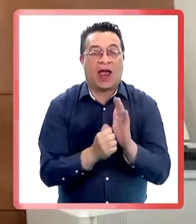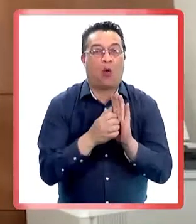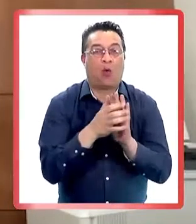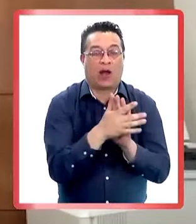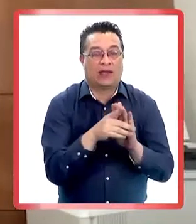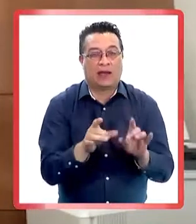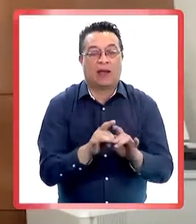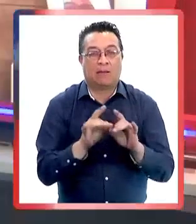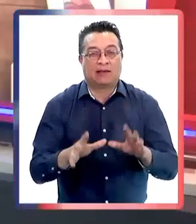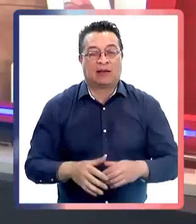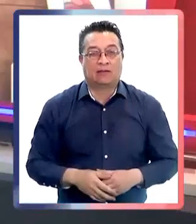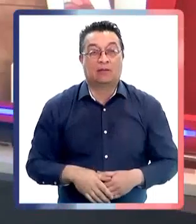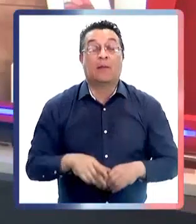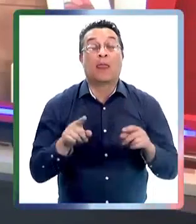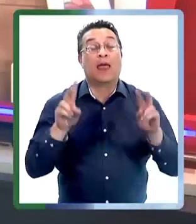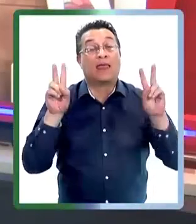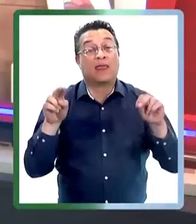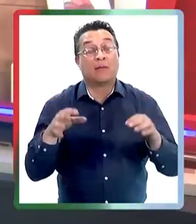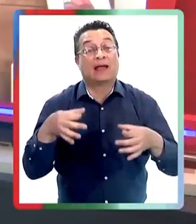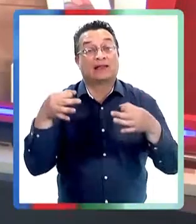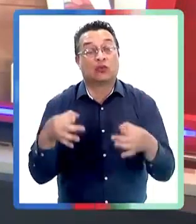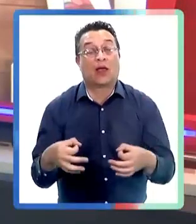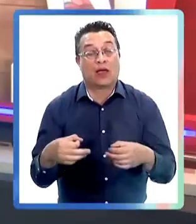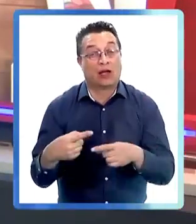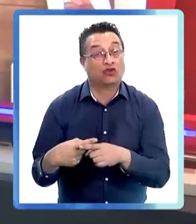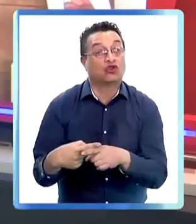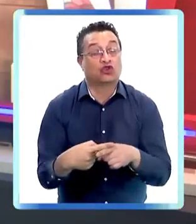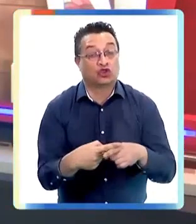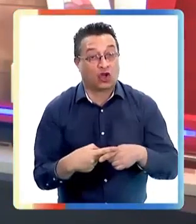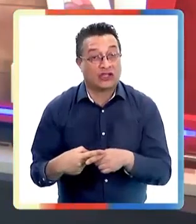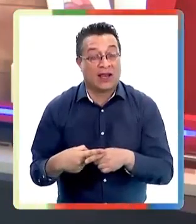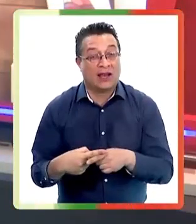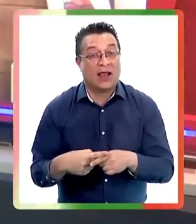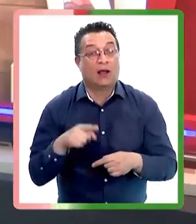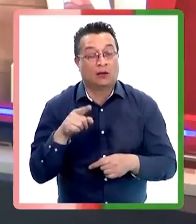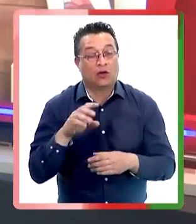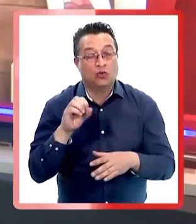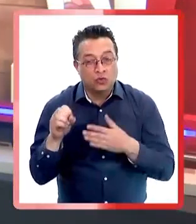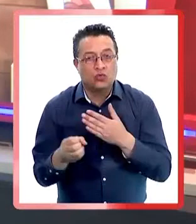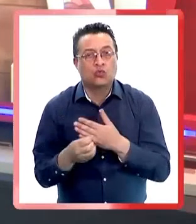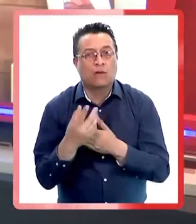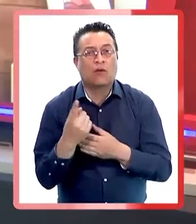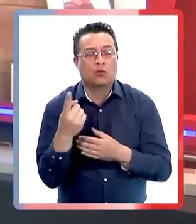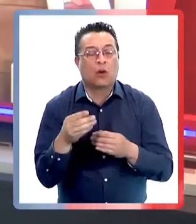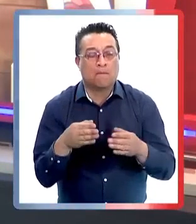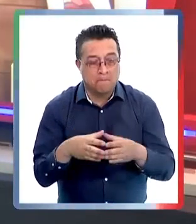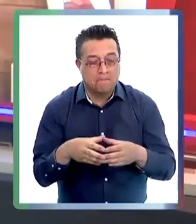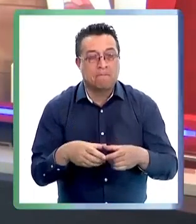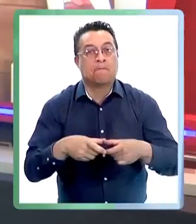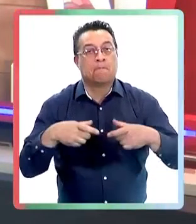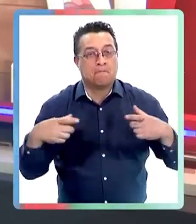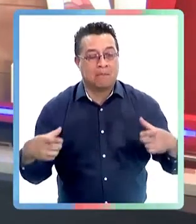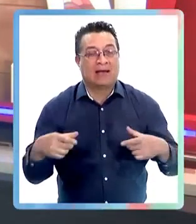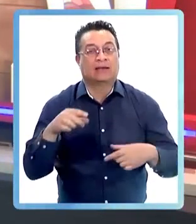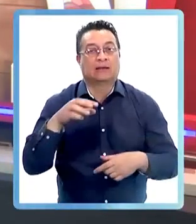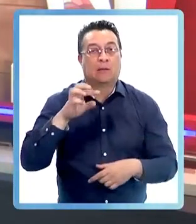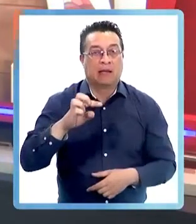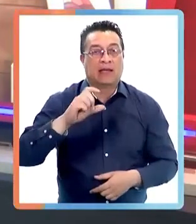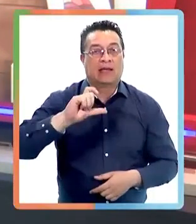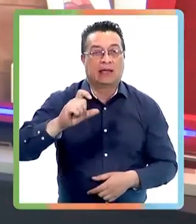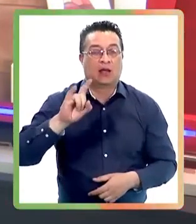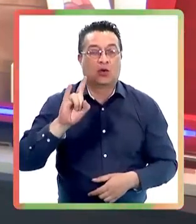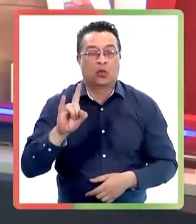Araucanía en particular. Ya hablando en materia de seguridad social, una de las novedades es la ampliación de la pensión